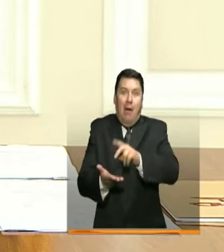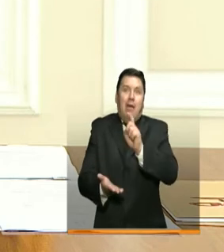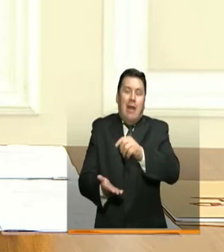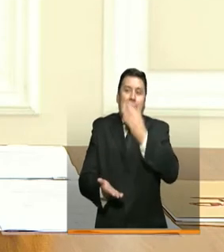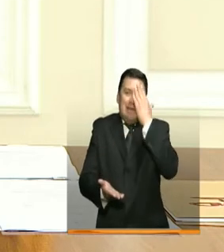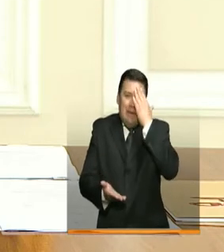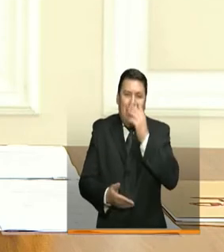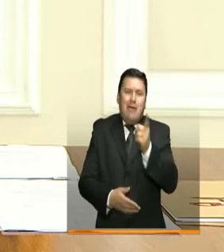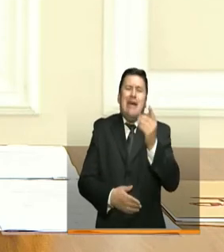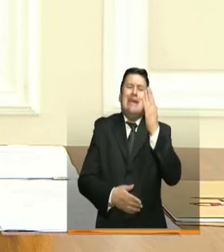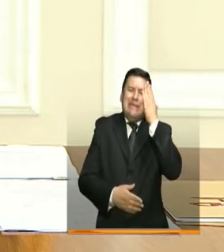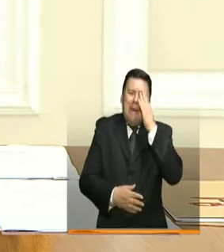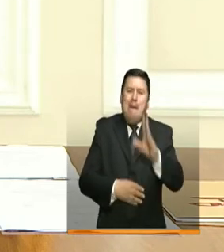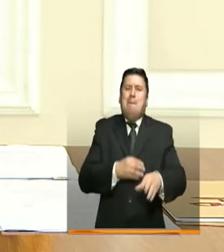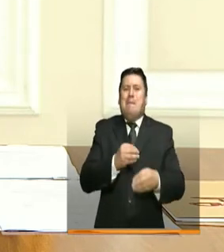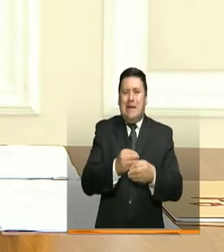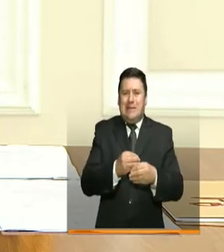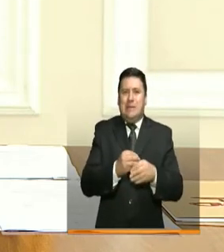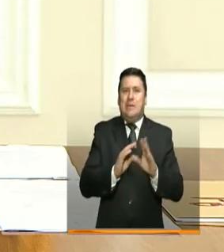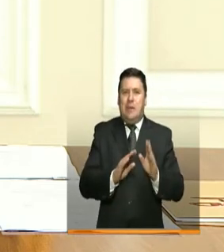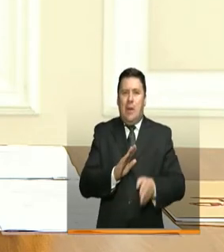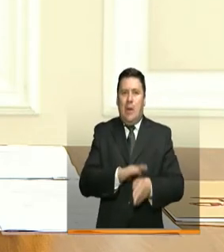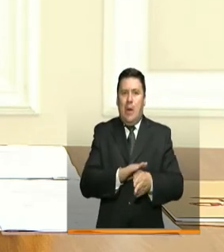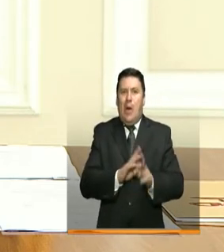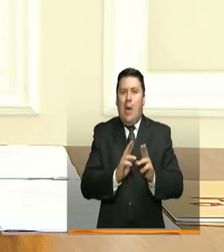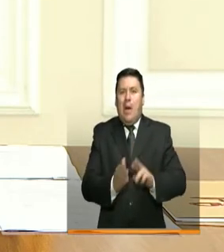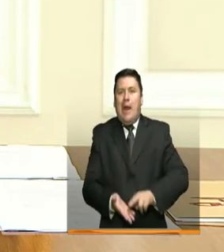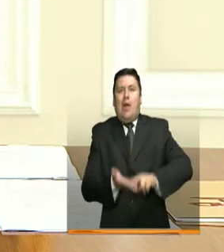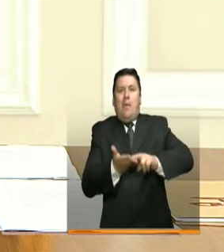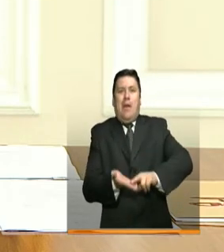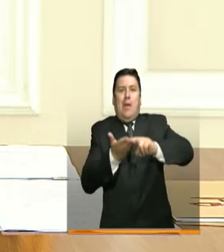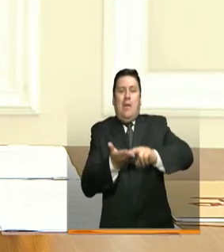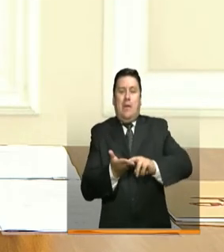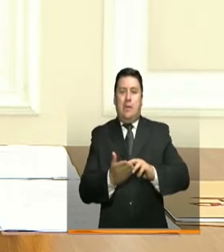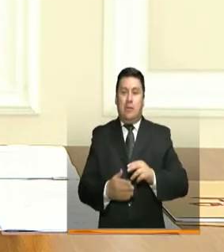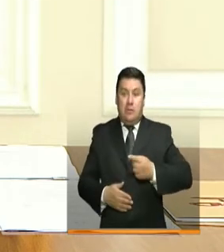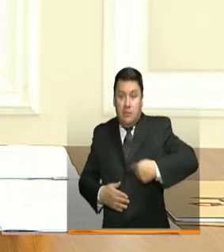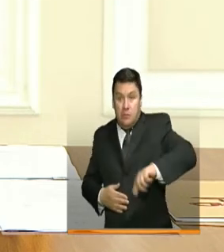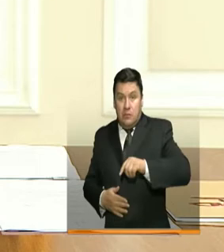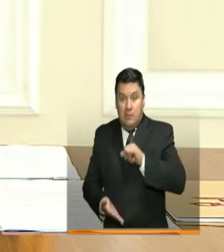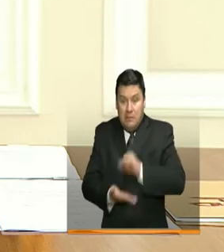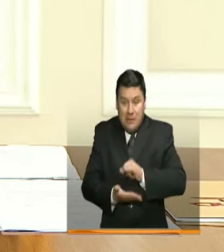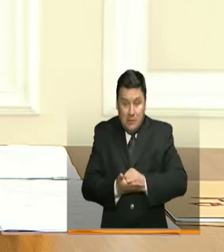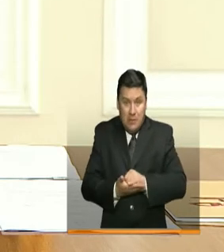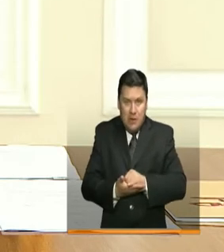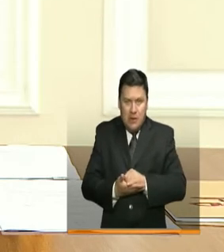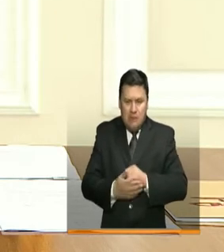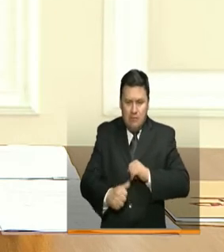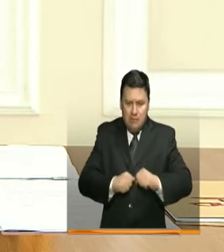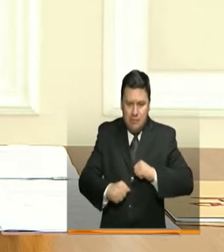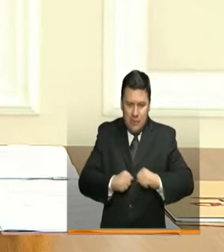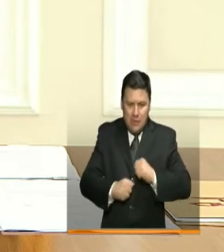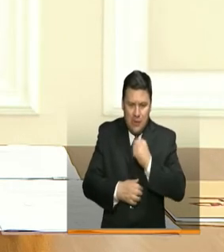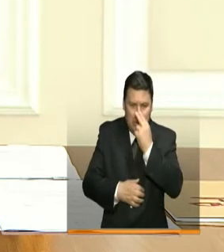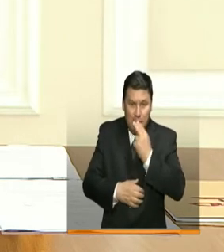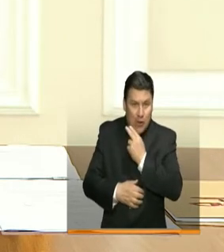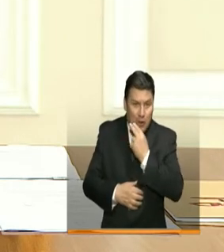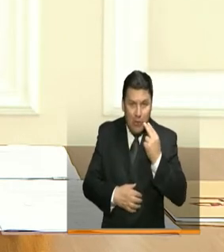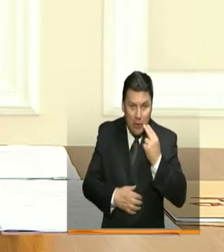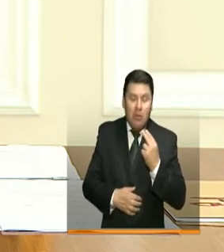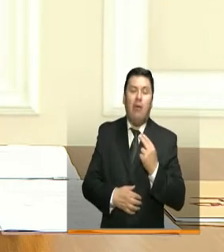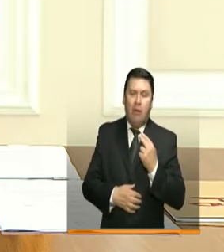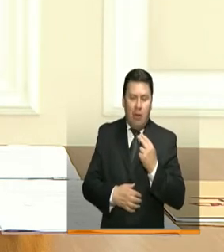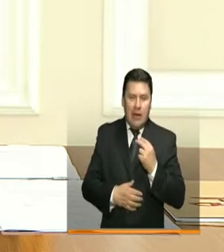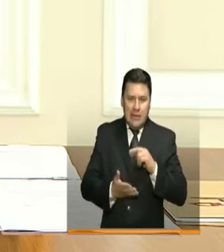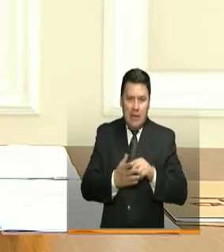y sabemos que hay muchos más que van a seguir recuperándose. Si nosotros seguimos obrando con el compromiso, le